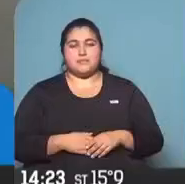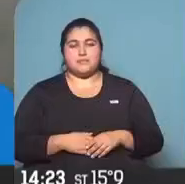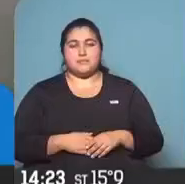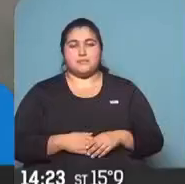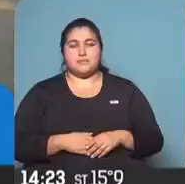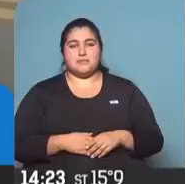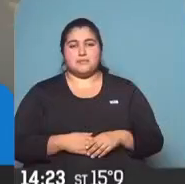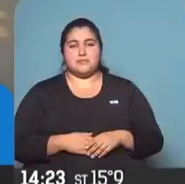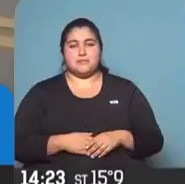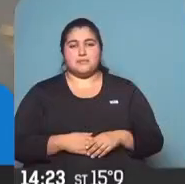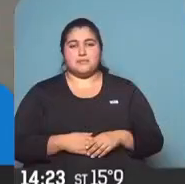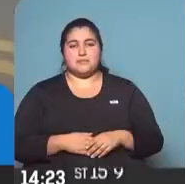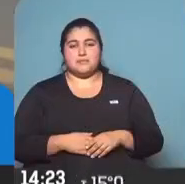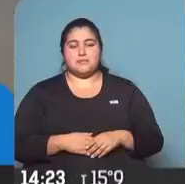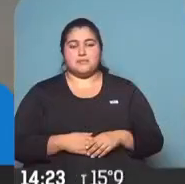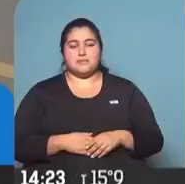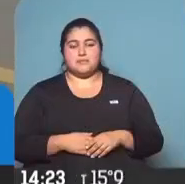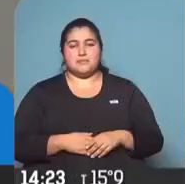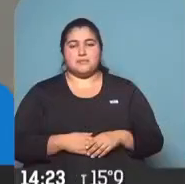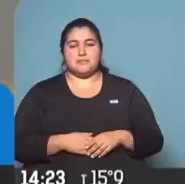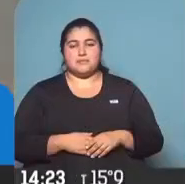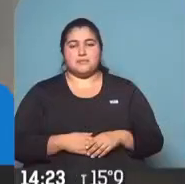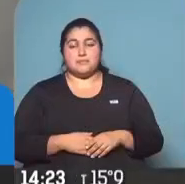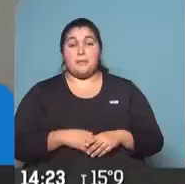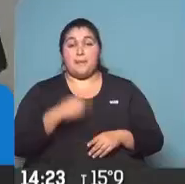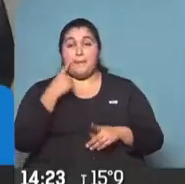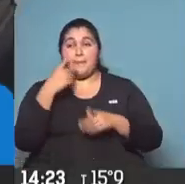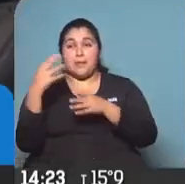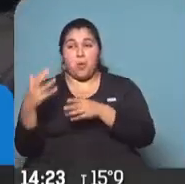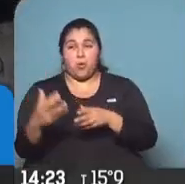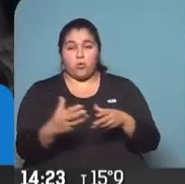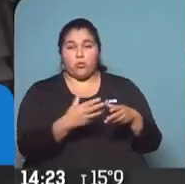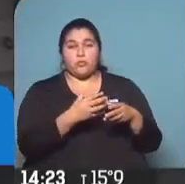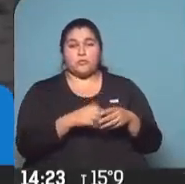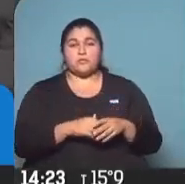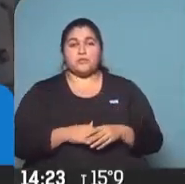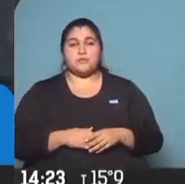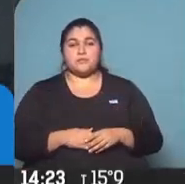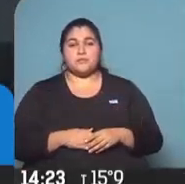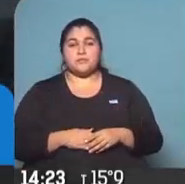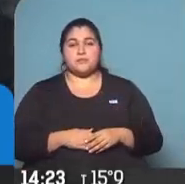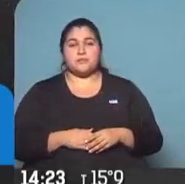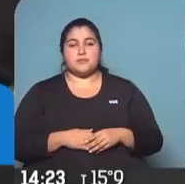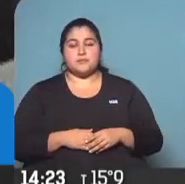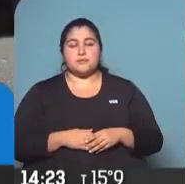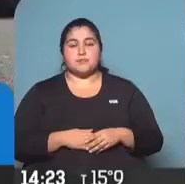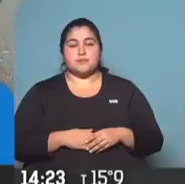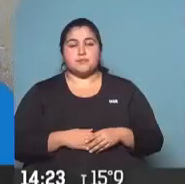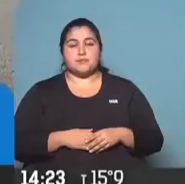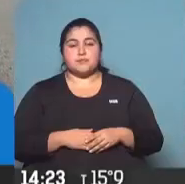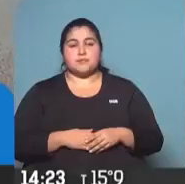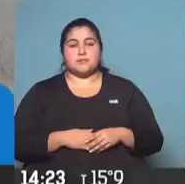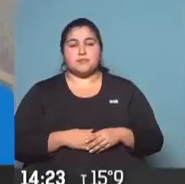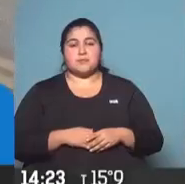ah vemos el vaso como muestra de actualización y modernización